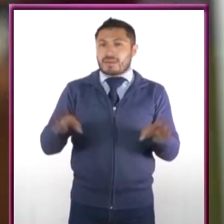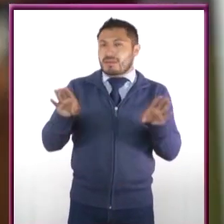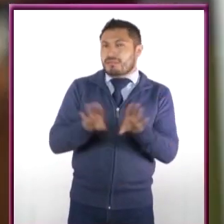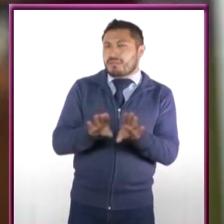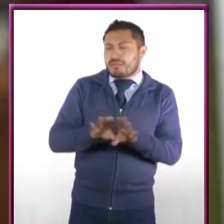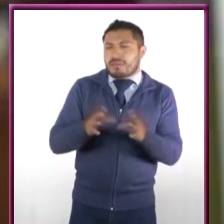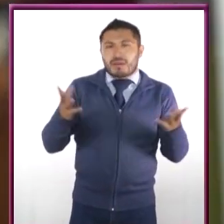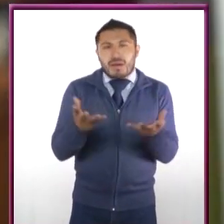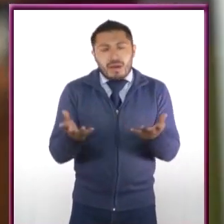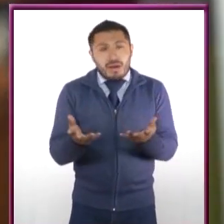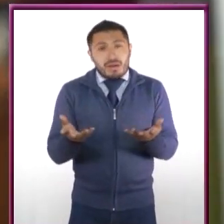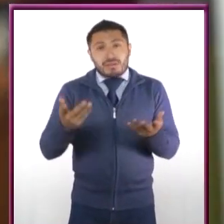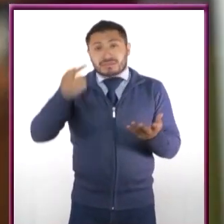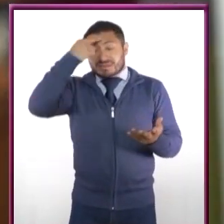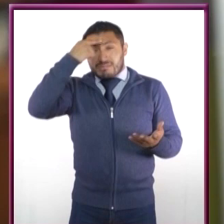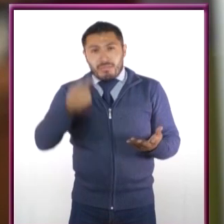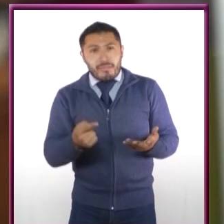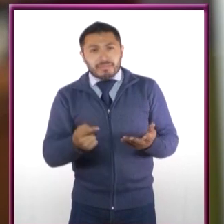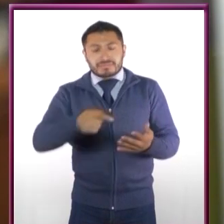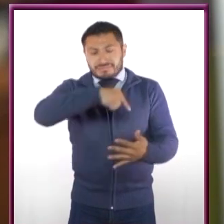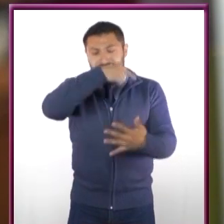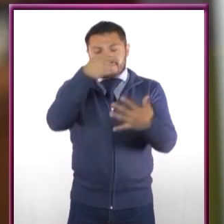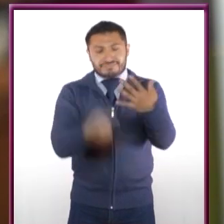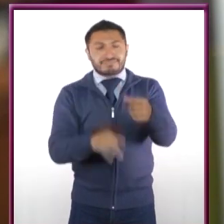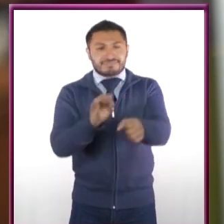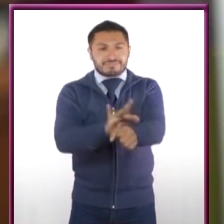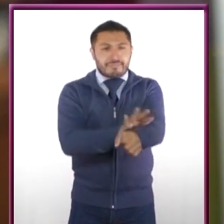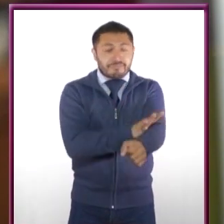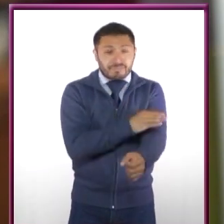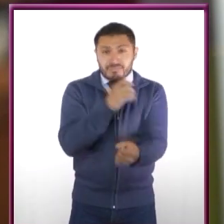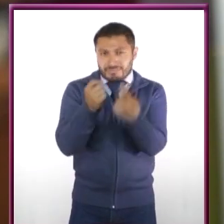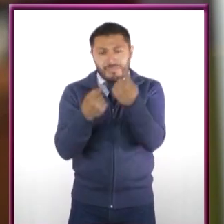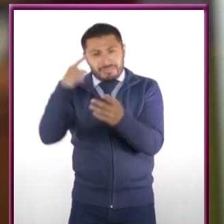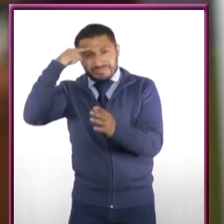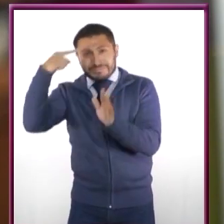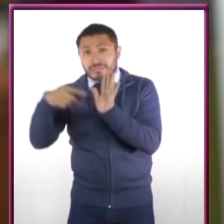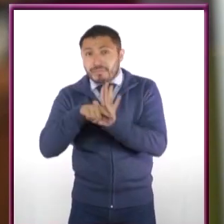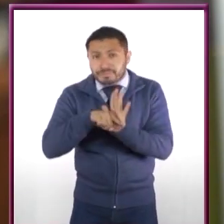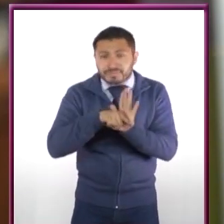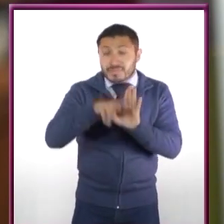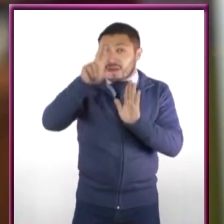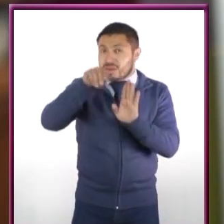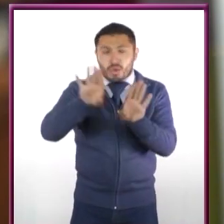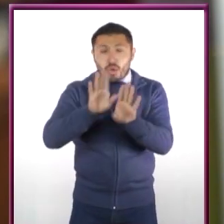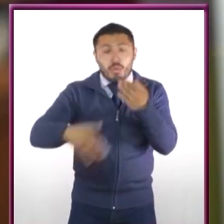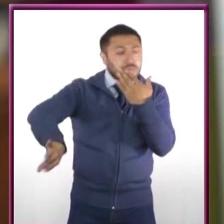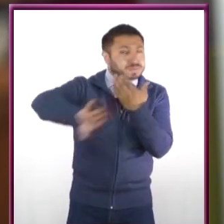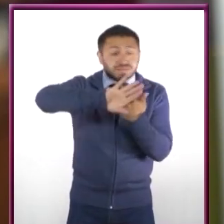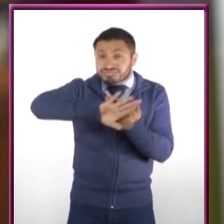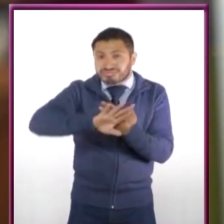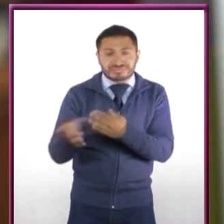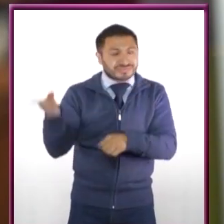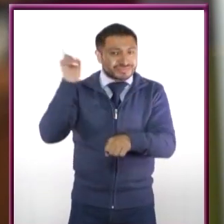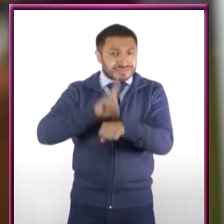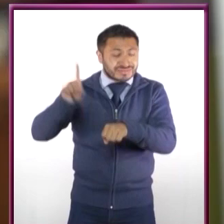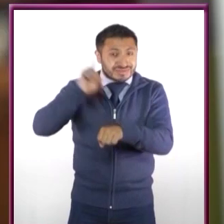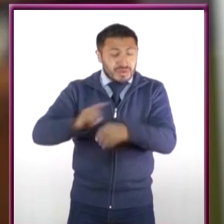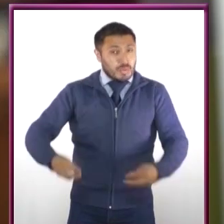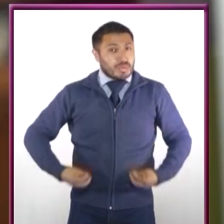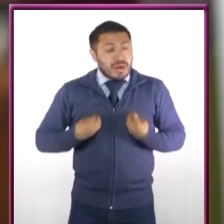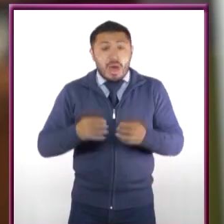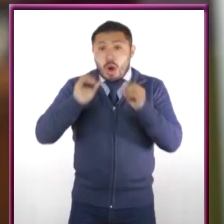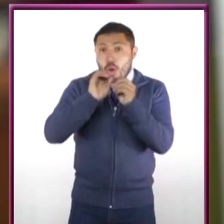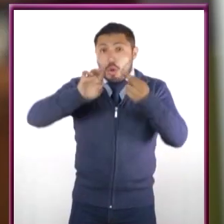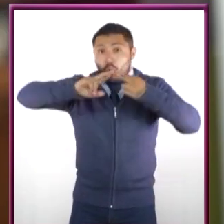¿Y cómo podemos hacerle nosotros para que esas emociones negativas no afecten nuestra vida diaria o